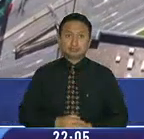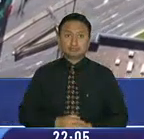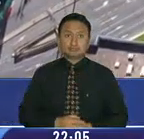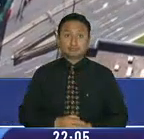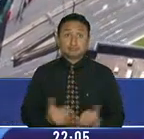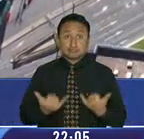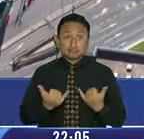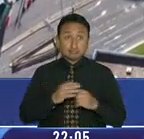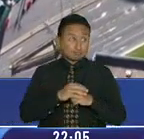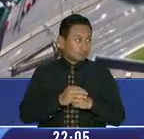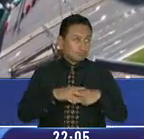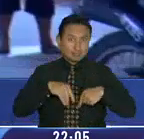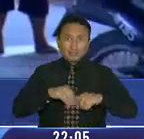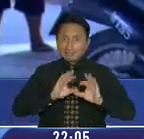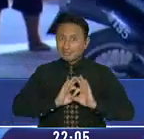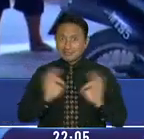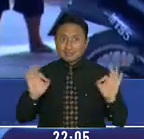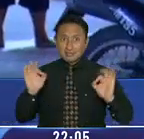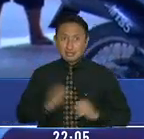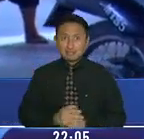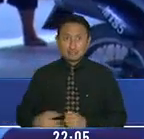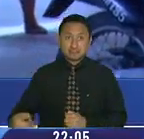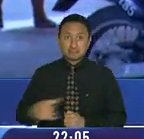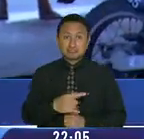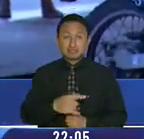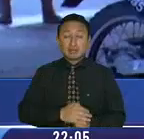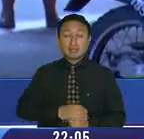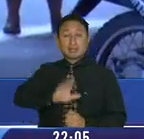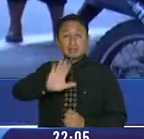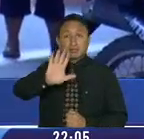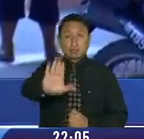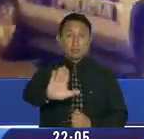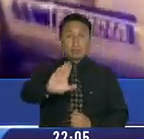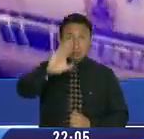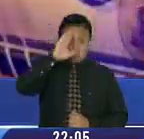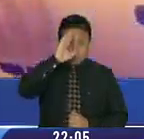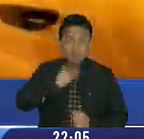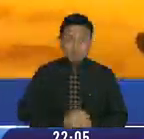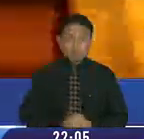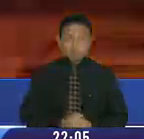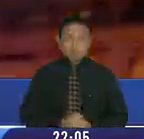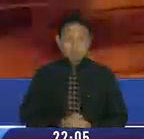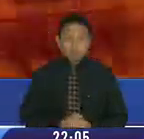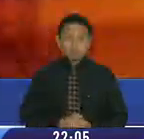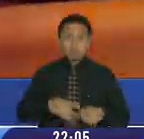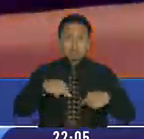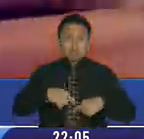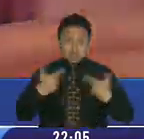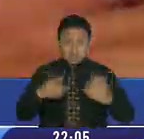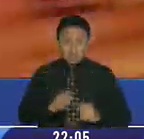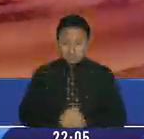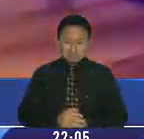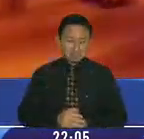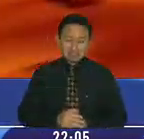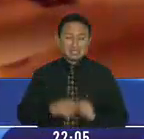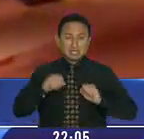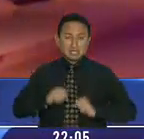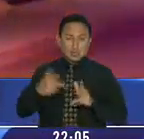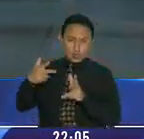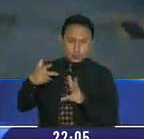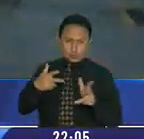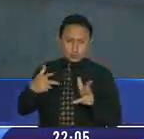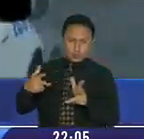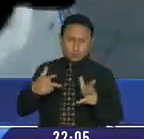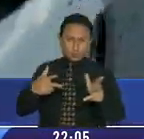Aprovechando que las calles estaban vacías, hicieron caso omiso a la orden de alto policía. Los uniformados no se dieron por vencidos y les pisaban los